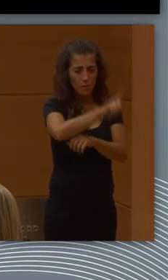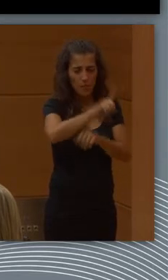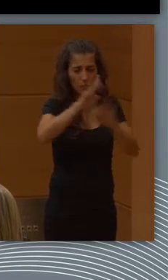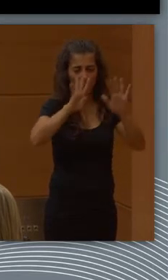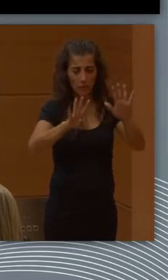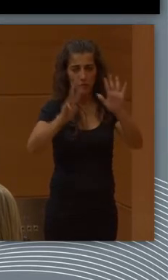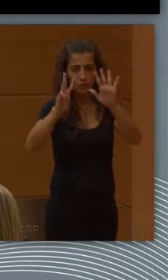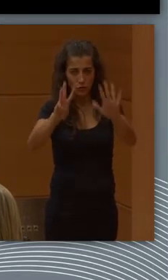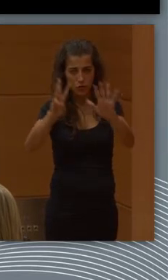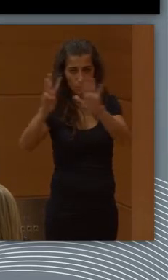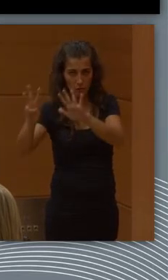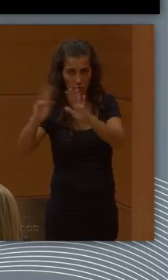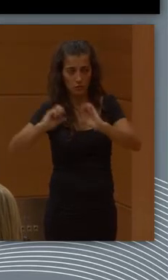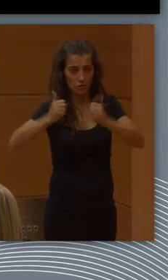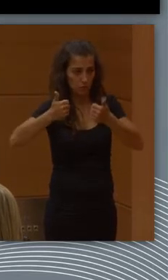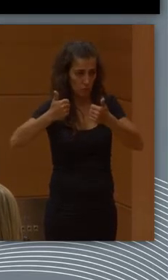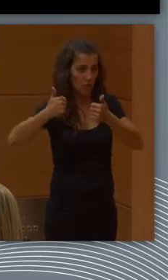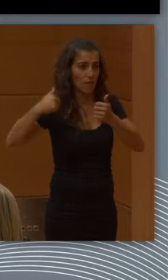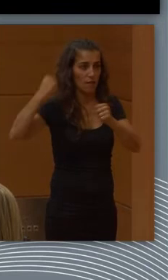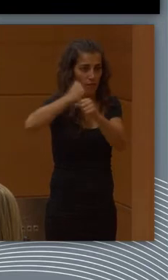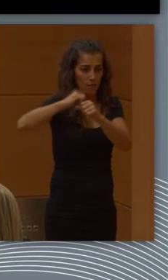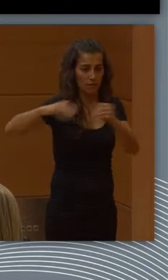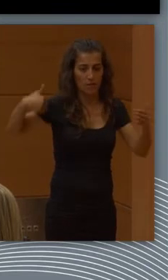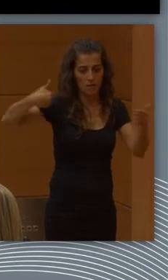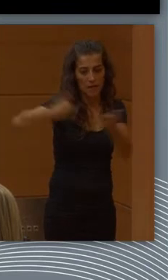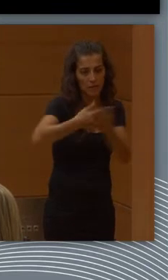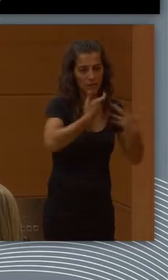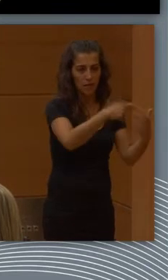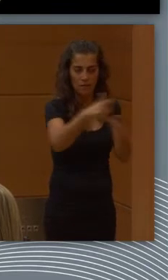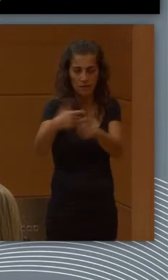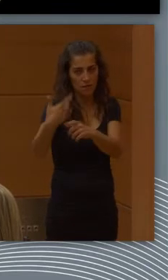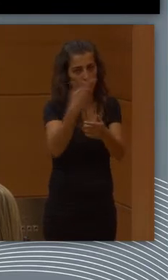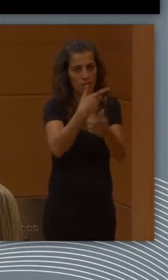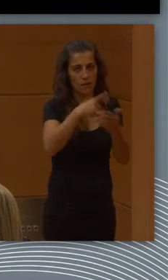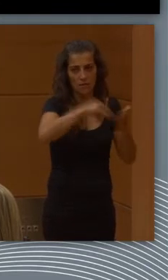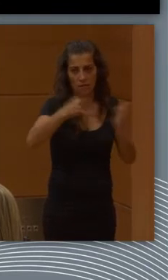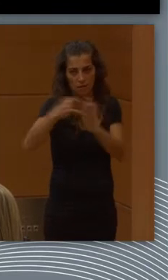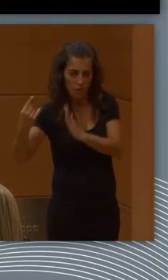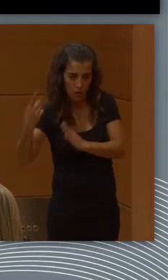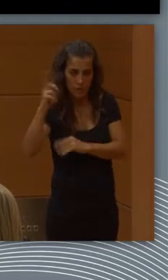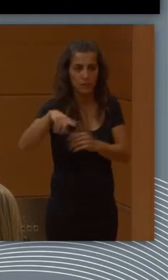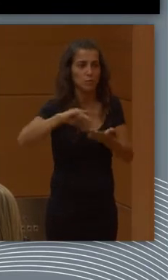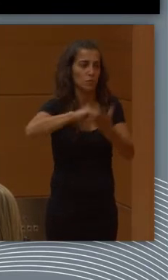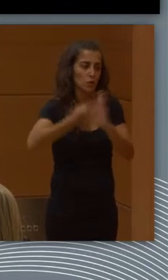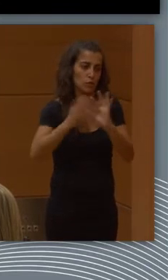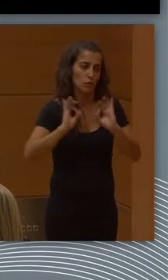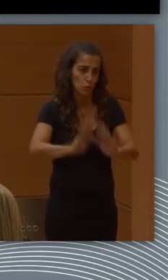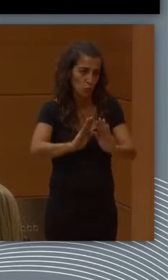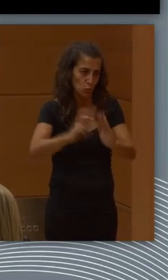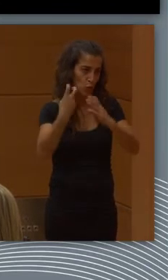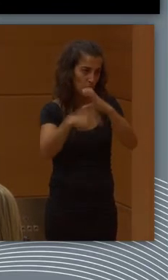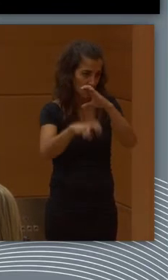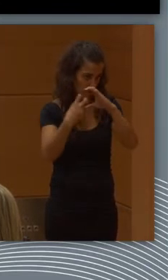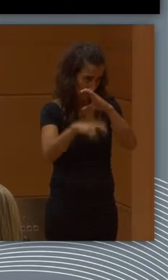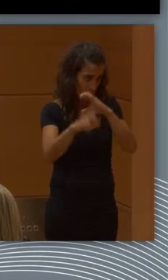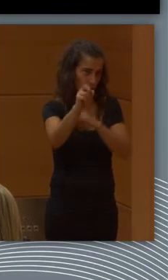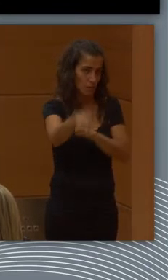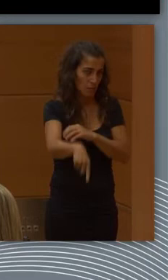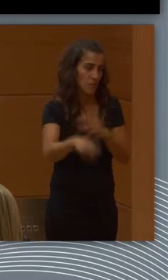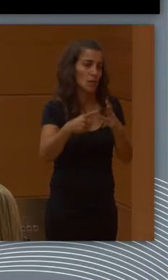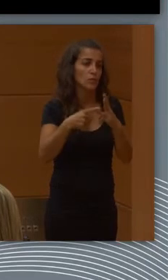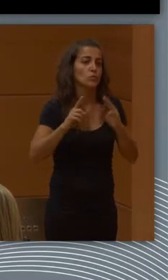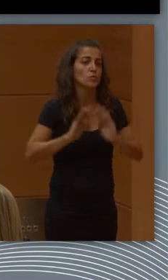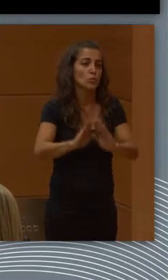en diferentes departamentos de tecnología, proyectos de Renfe, y en concreto va a hablarnos también, pues, de proyectos tecnológicos que